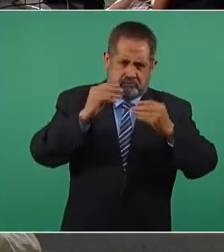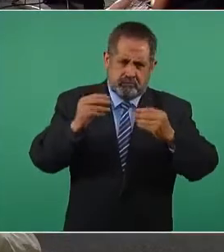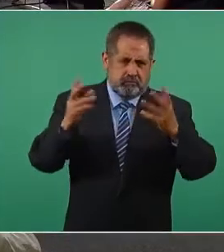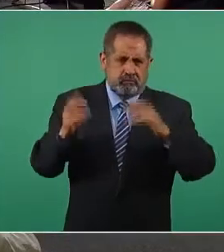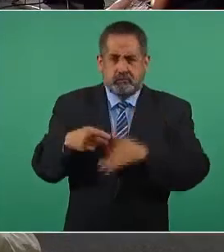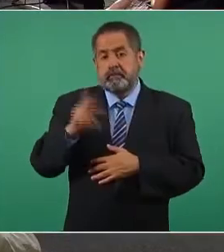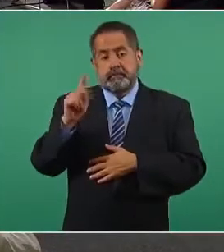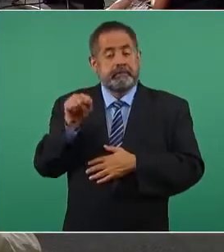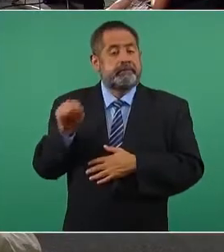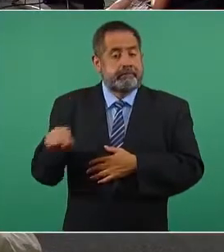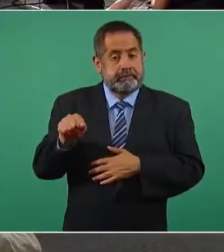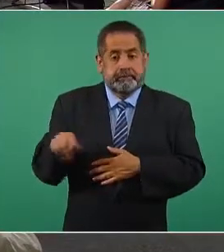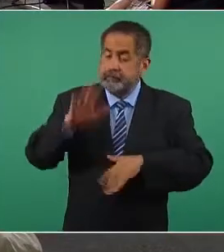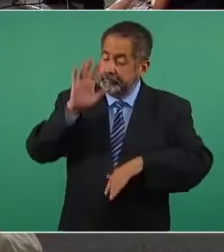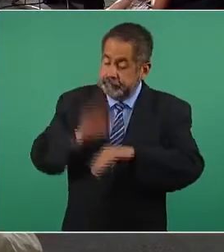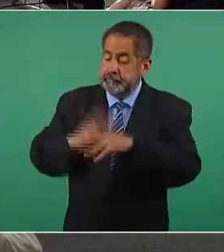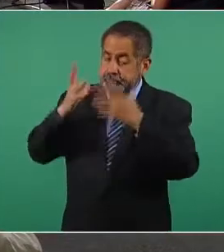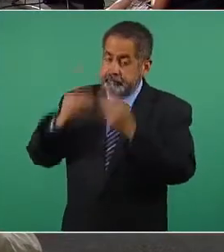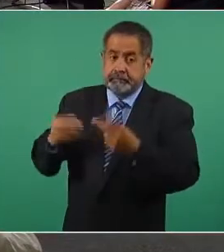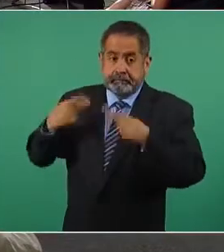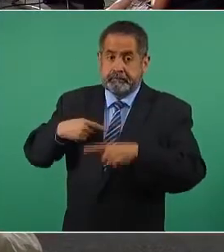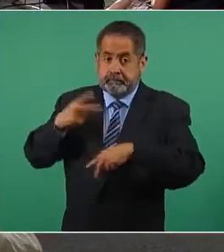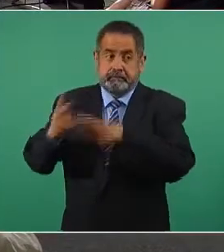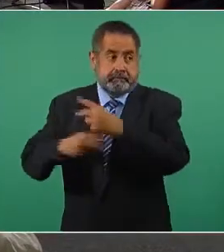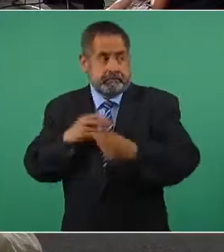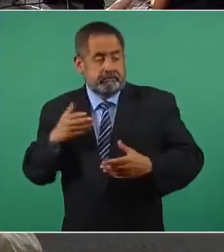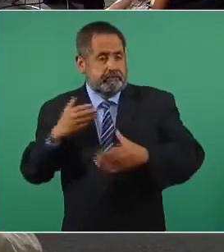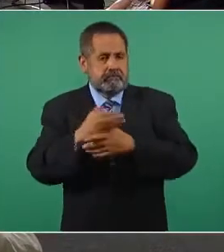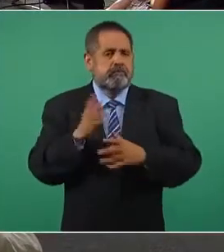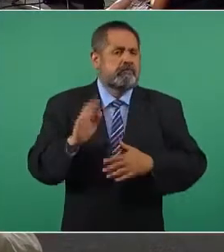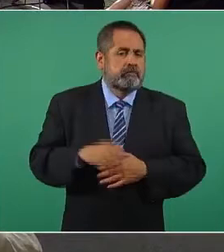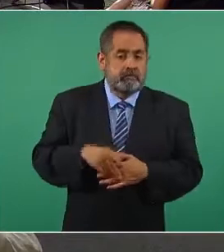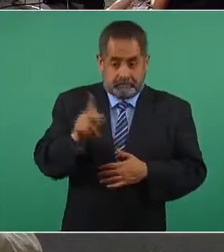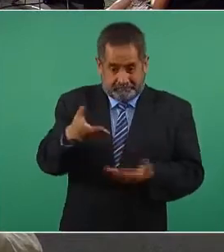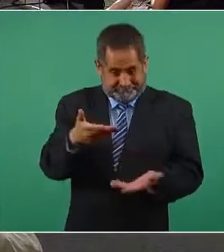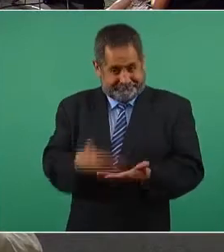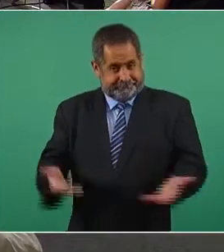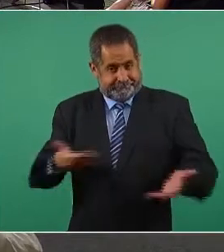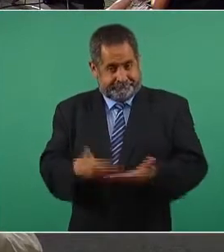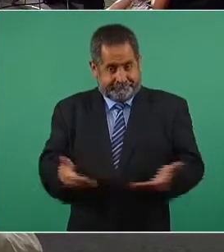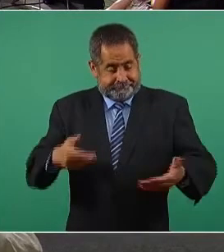Sin embargo, ahí sí hubo más gente. Pero lo de ahora